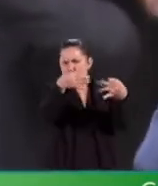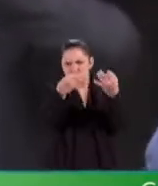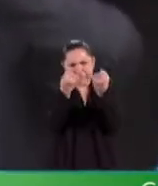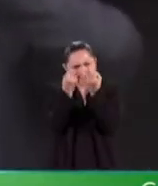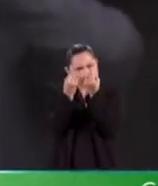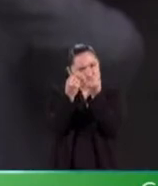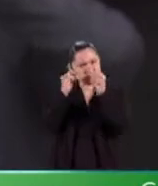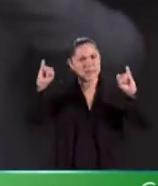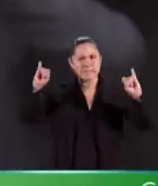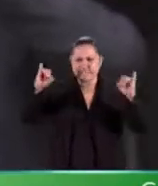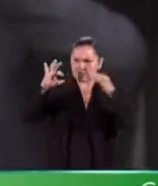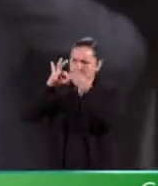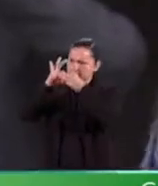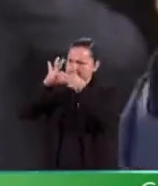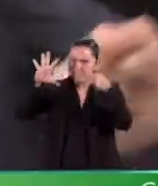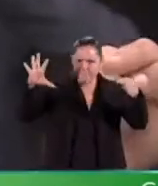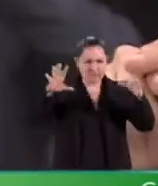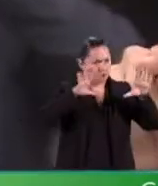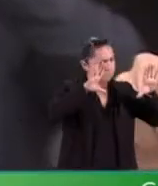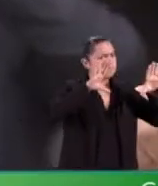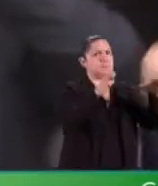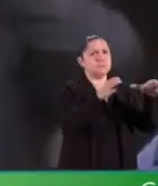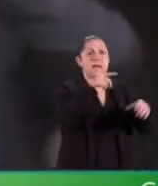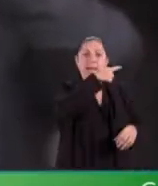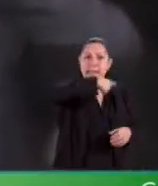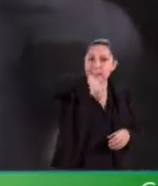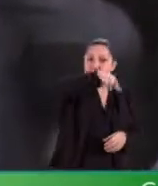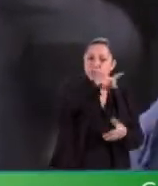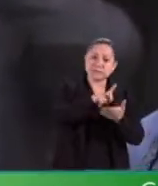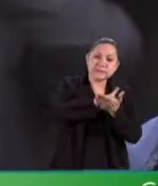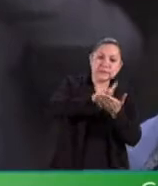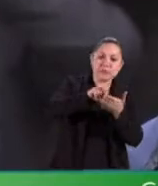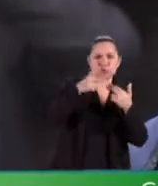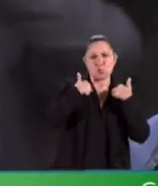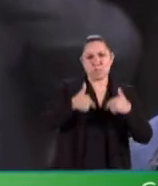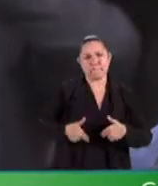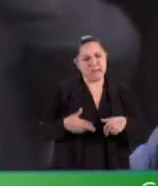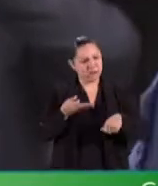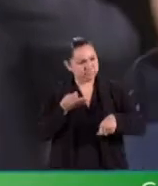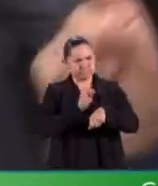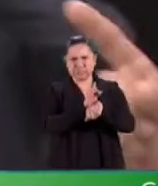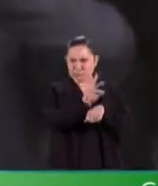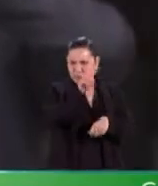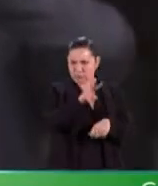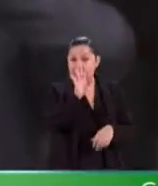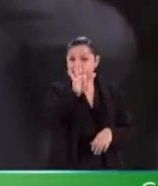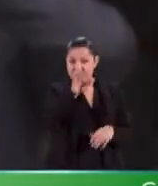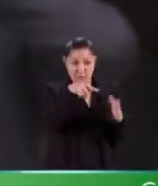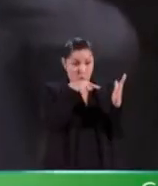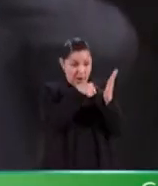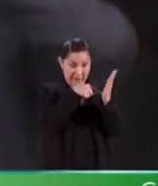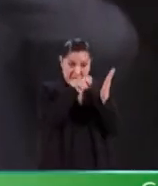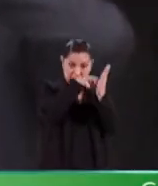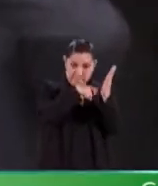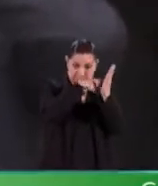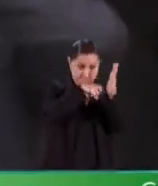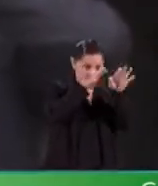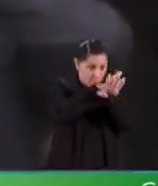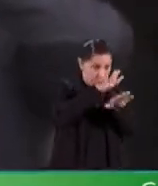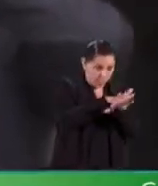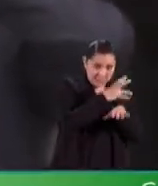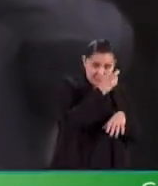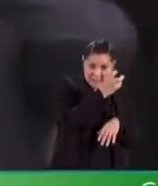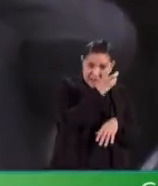independiente, comprometido con los derechos humanos, pero la actual propuesta por favor, está lejos, concluya,